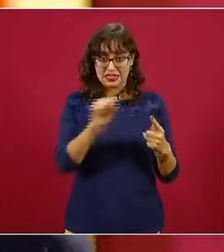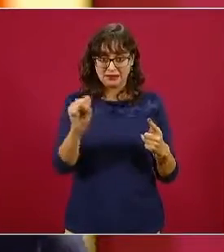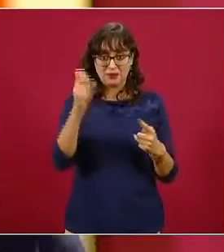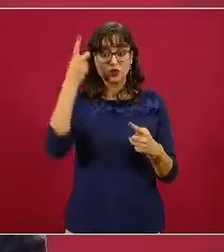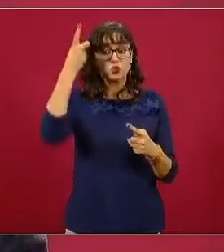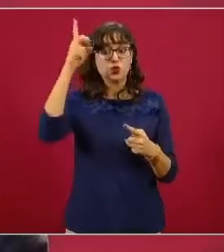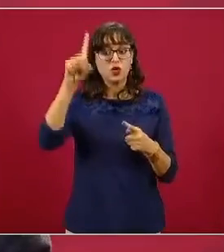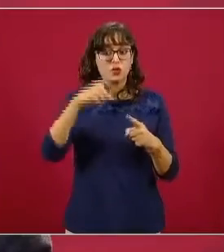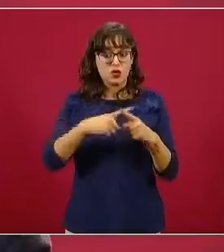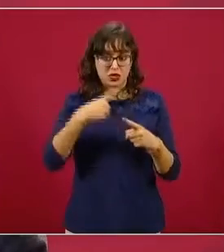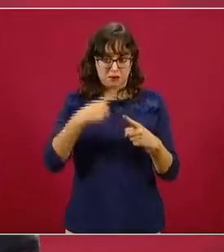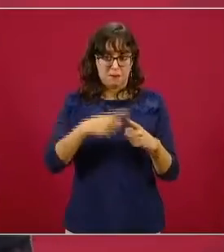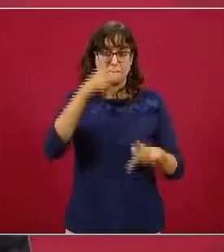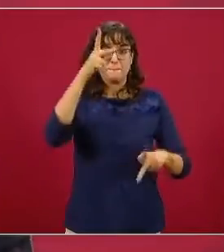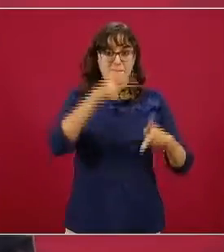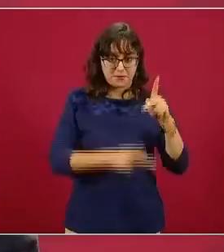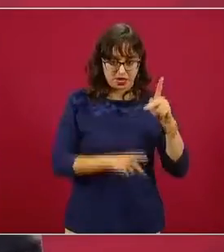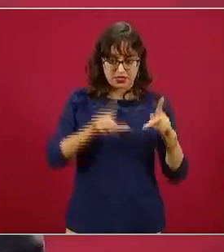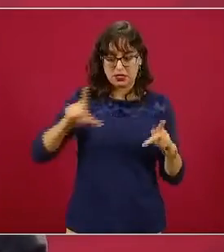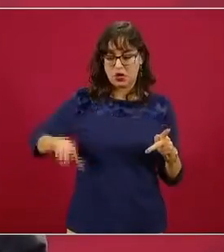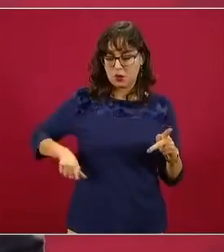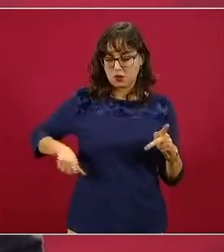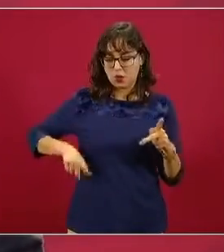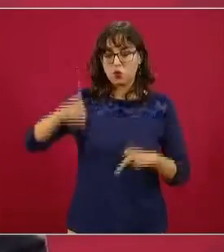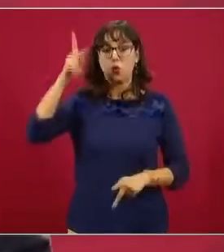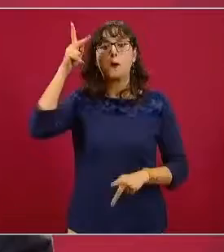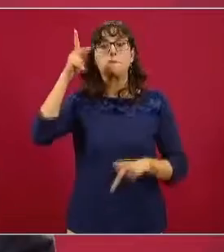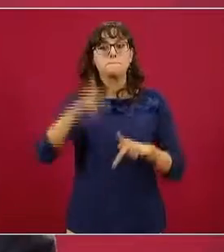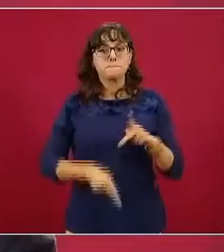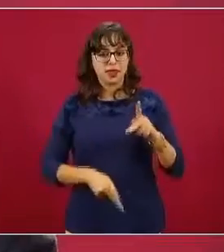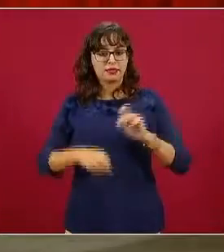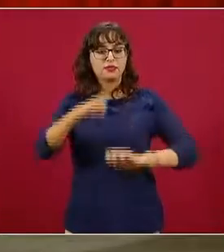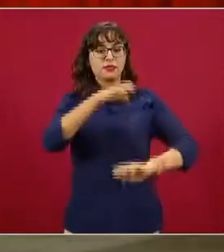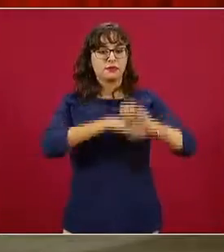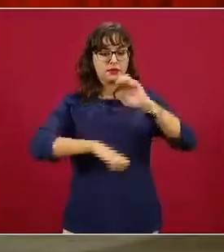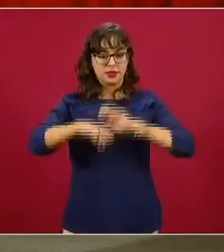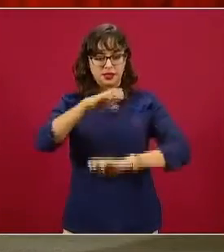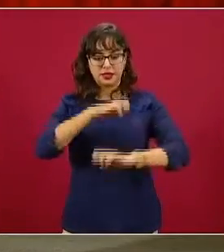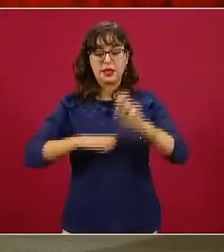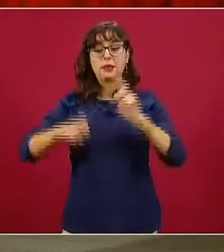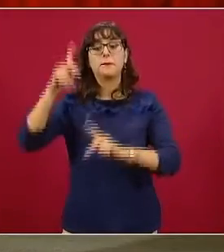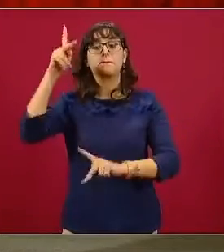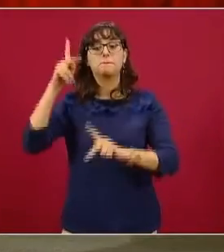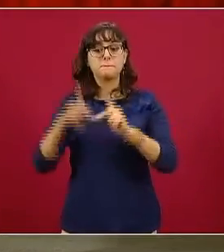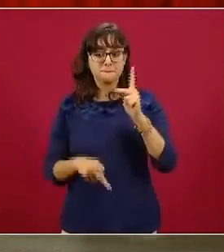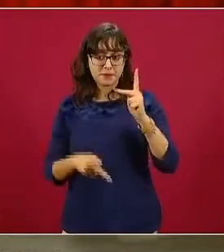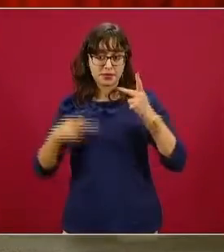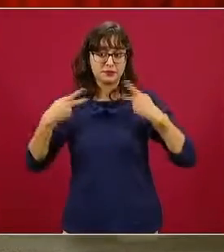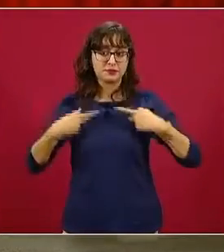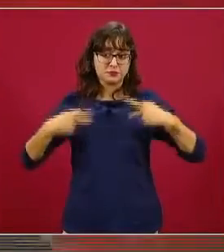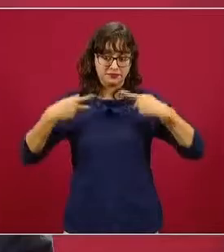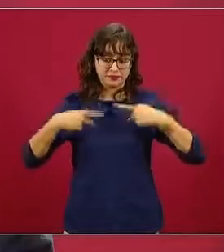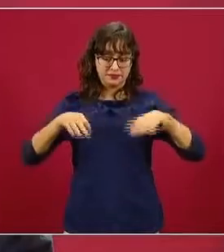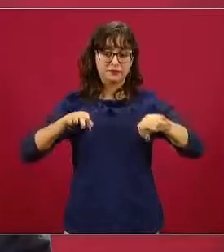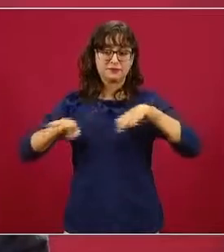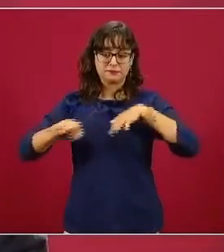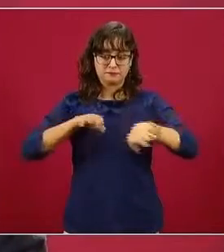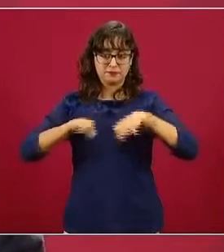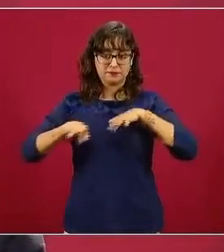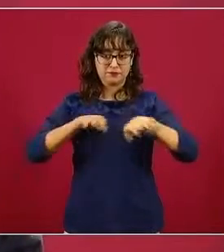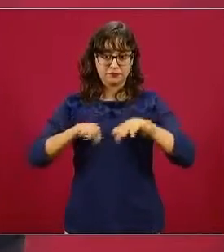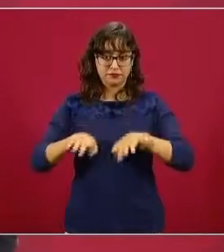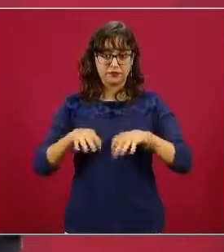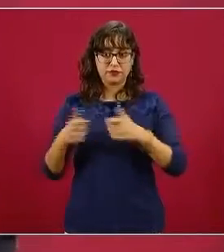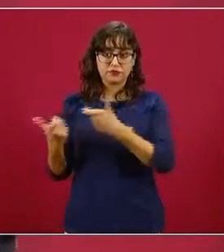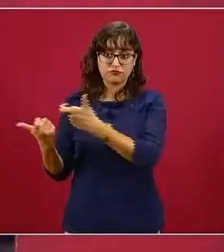pertenece al gobierno, a las empresas o los empresarios y las personas